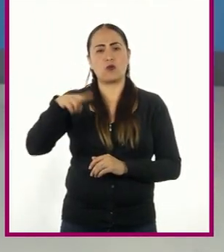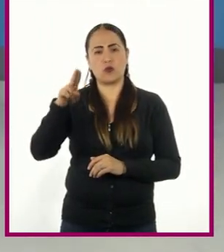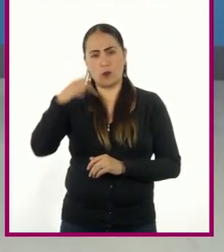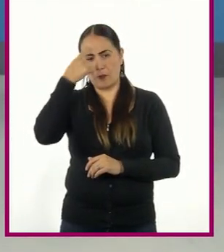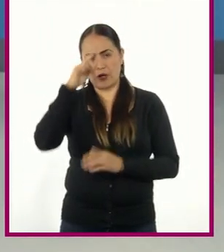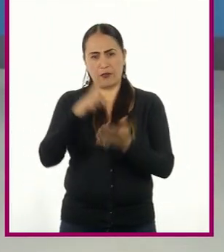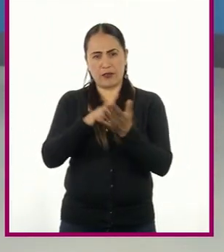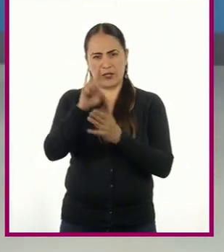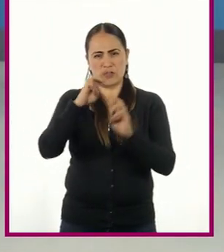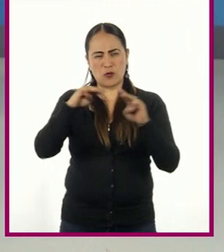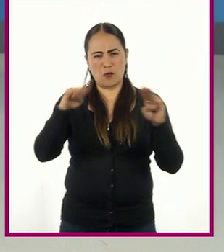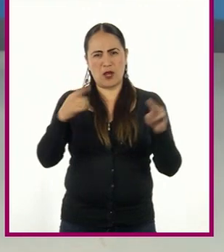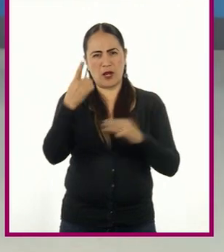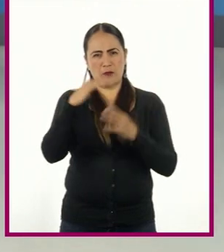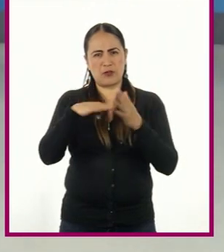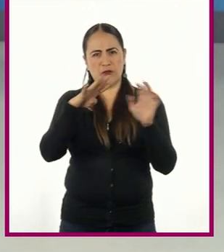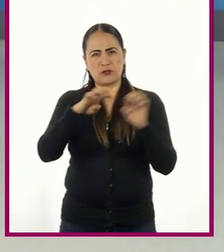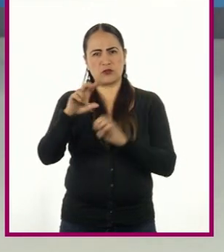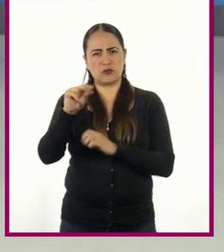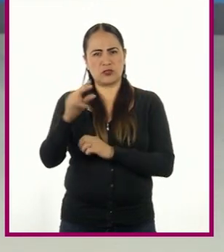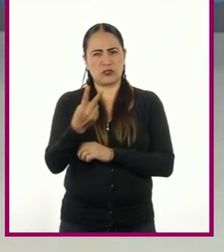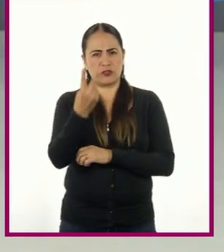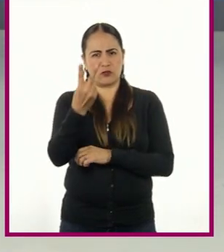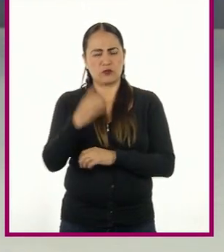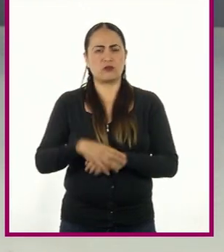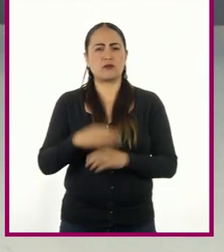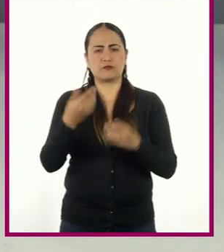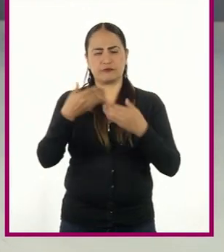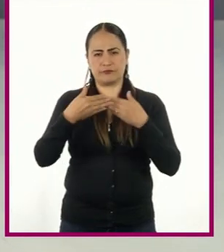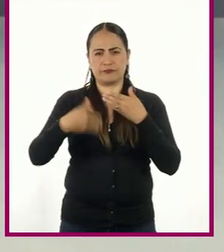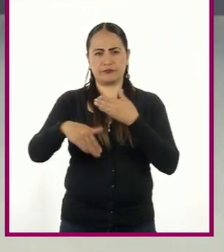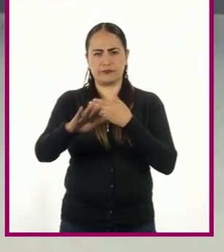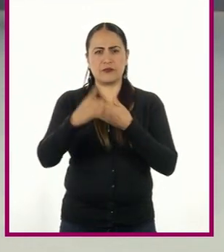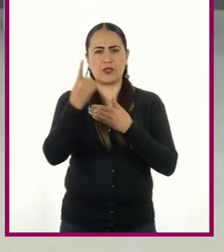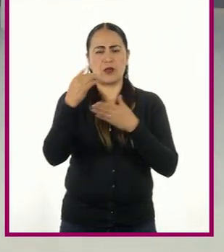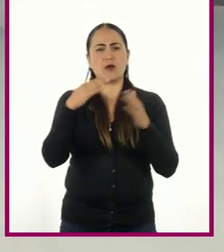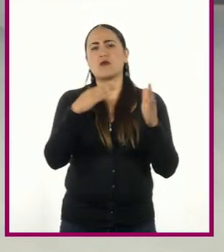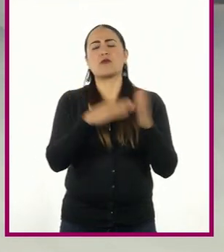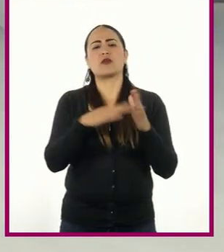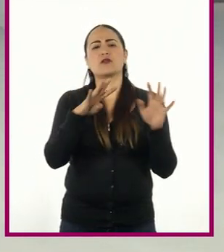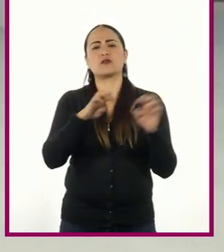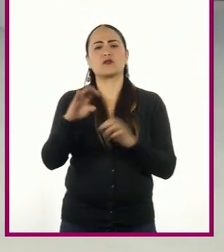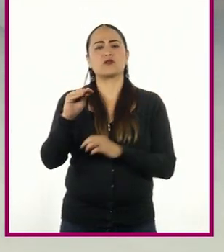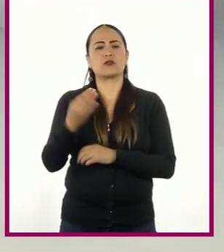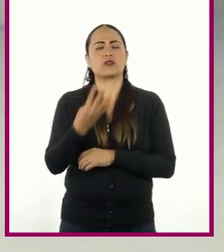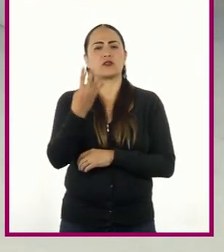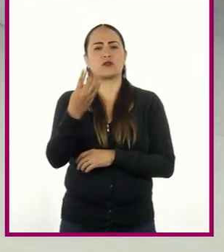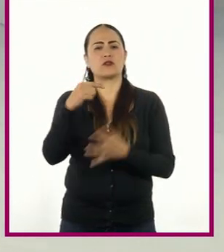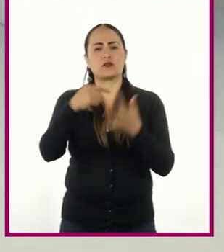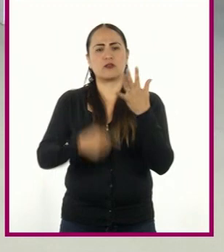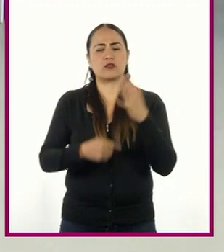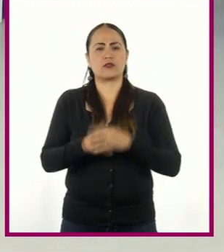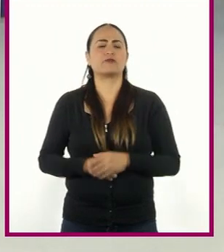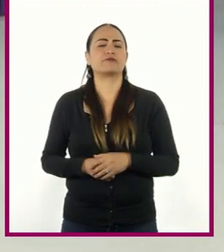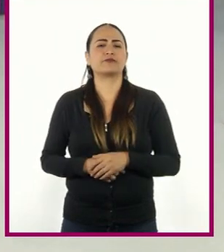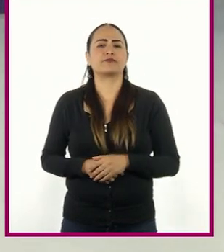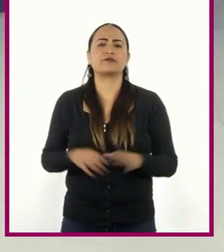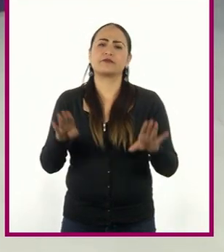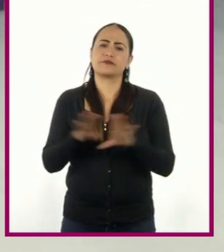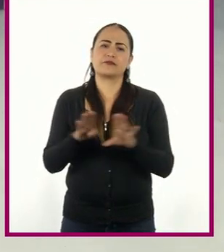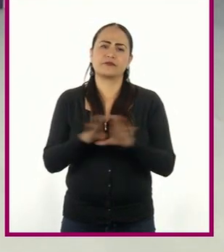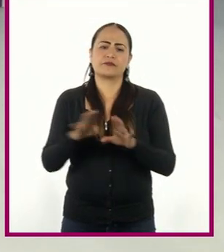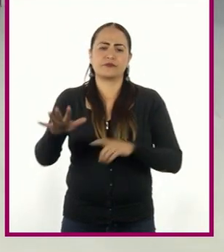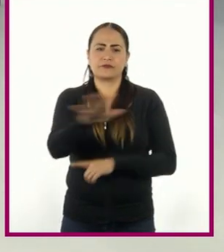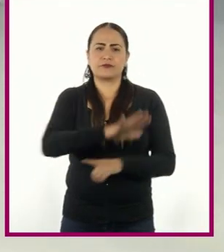de 1982, en vigor a partir de 1994, entre ellos el establecimiento de la figura de la